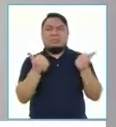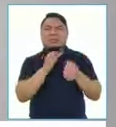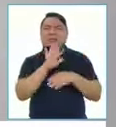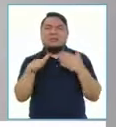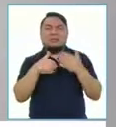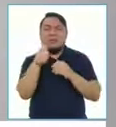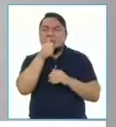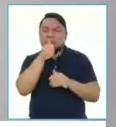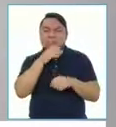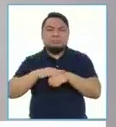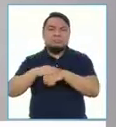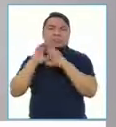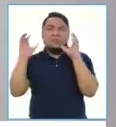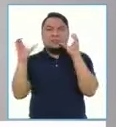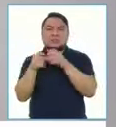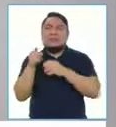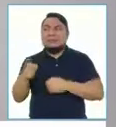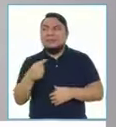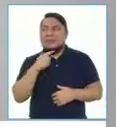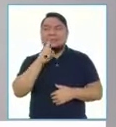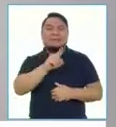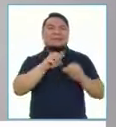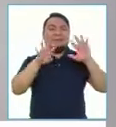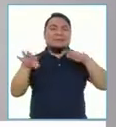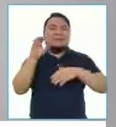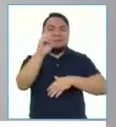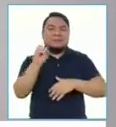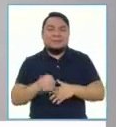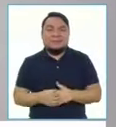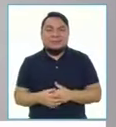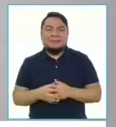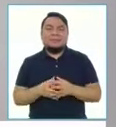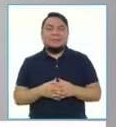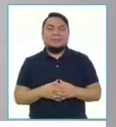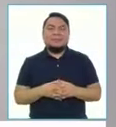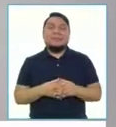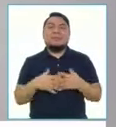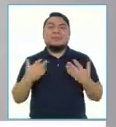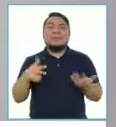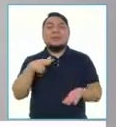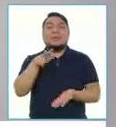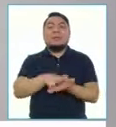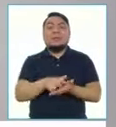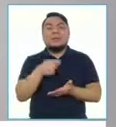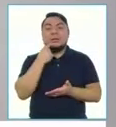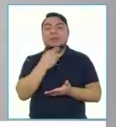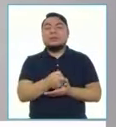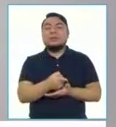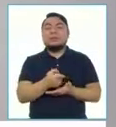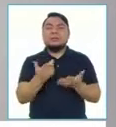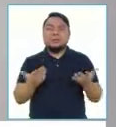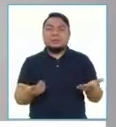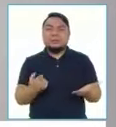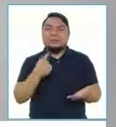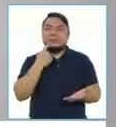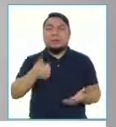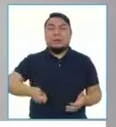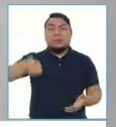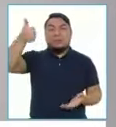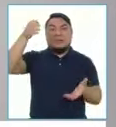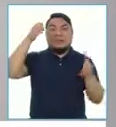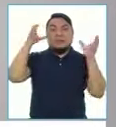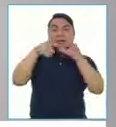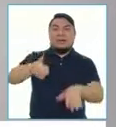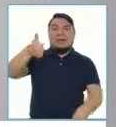es un complot de un sector de la oposición? 19%. La aprobación de la gestión de Manuel Merino de Lama